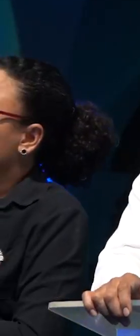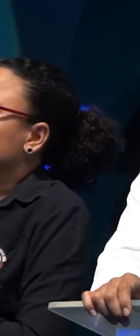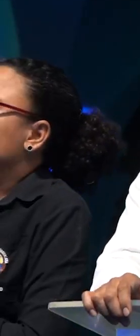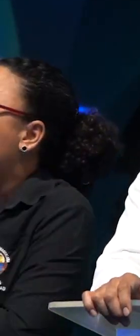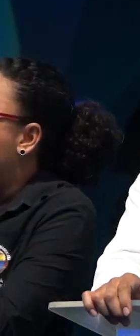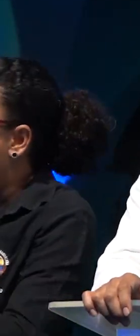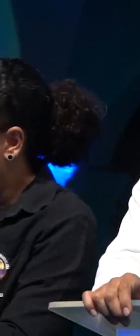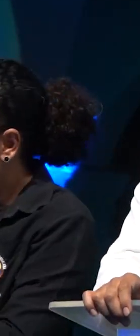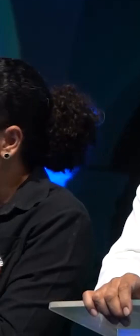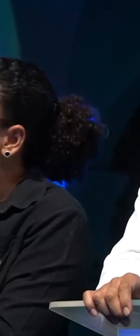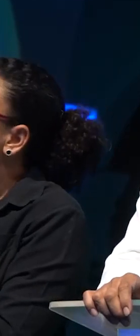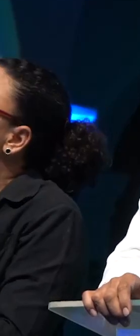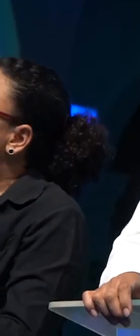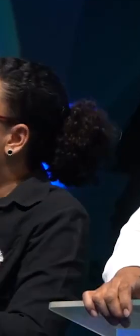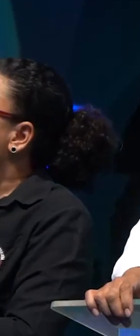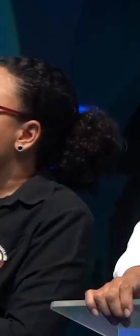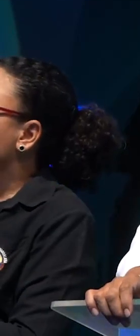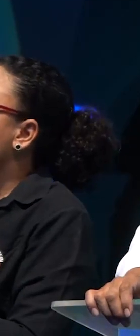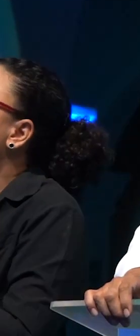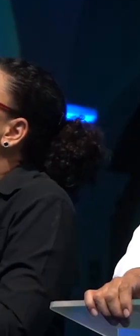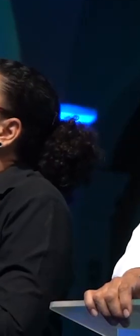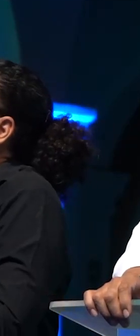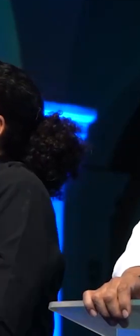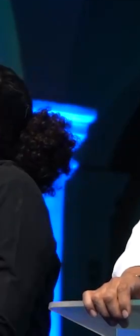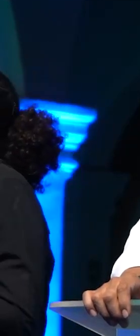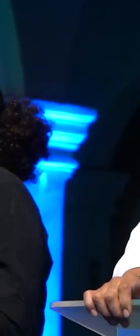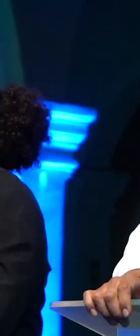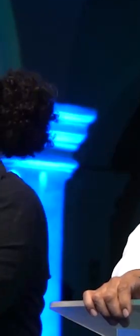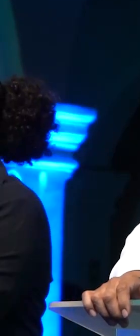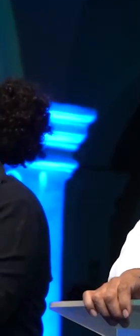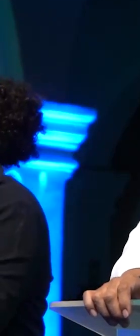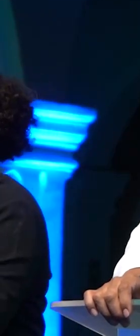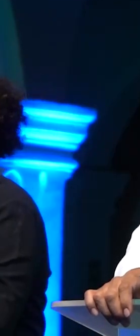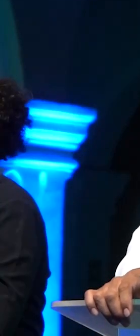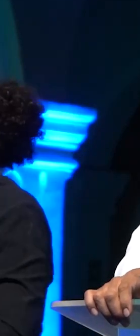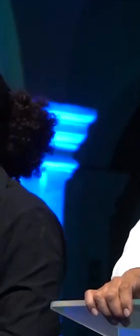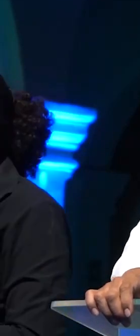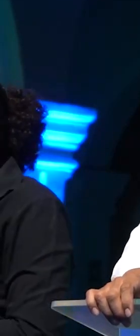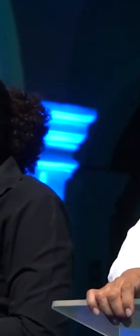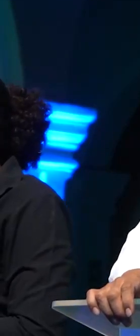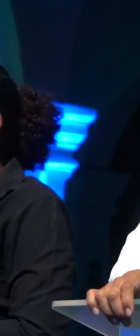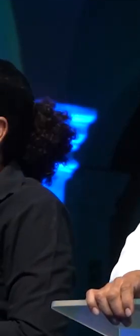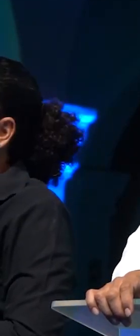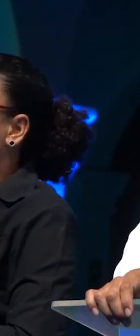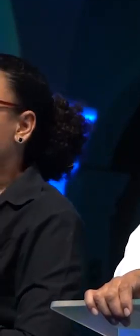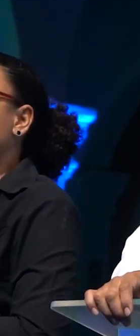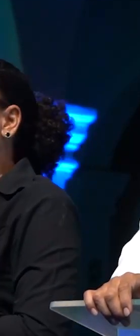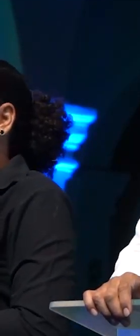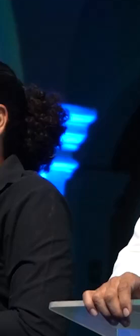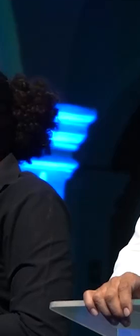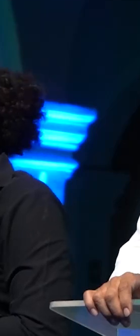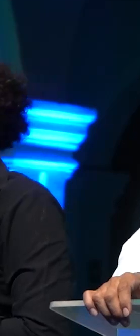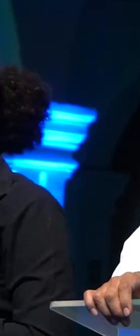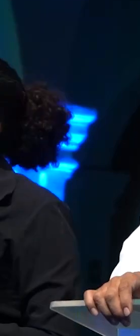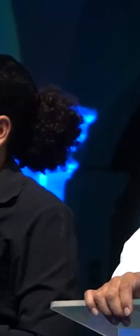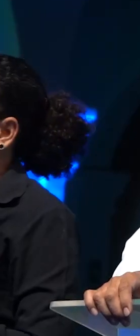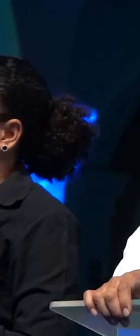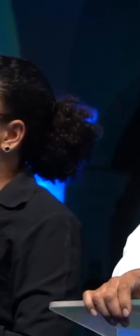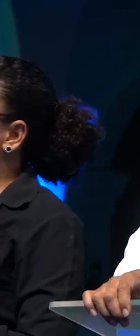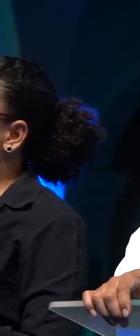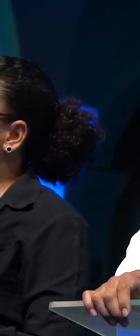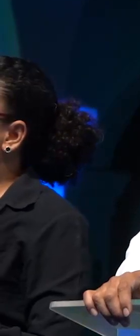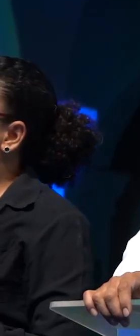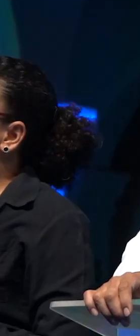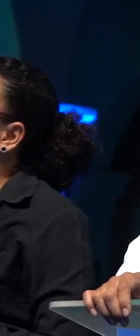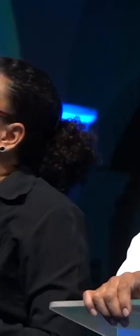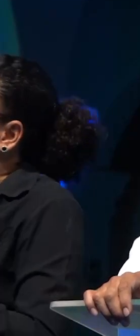todas partes. Y esta mañana... decían gracias, y no, dele las gracias a los miles de personas que donaron,